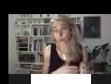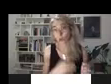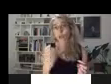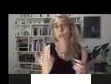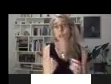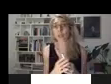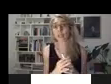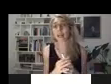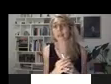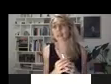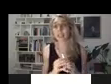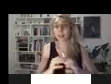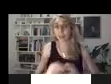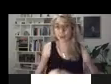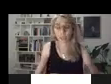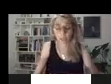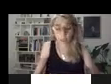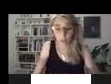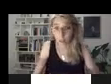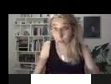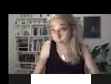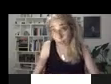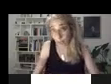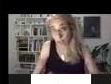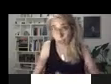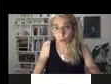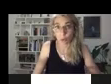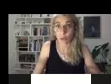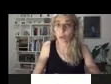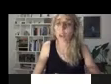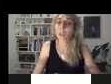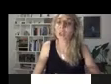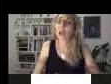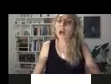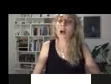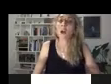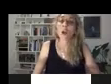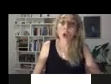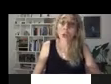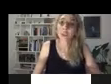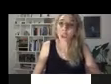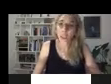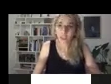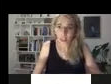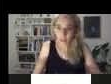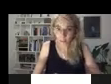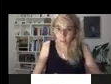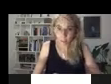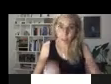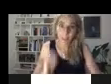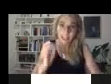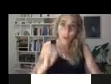no son las de las mayores elevadas, por supuesto. Los